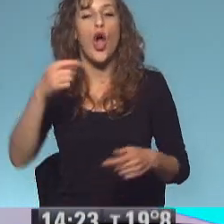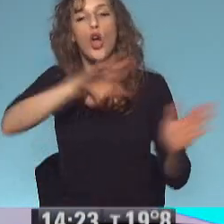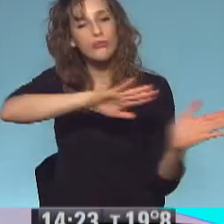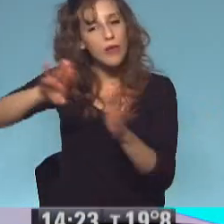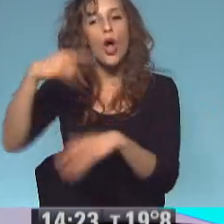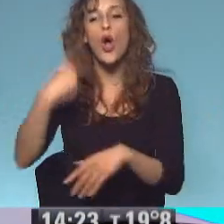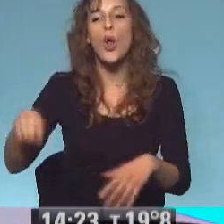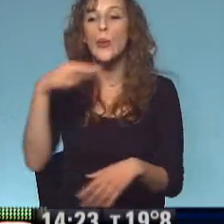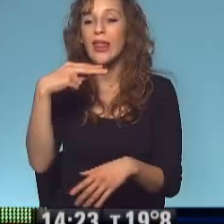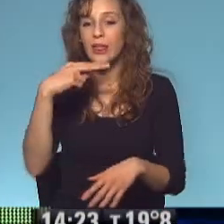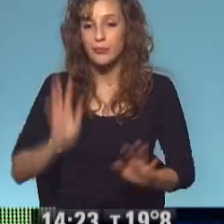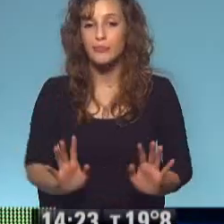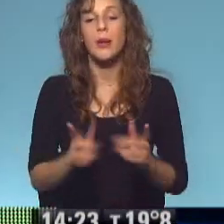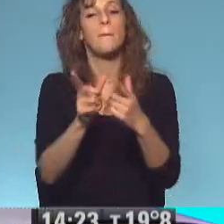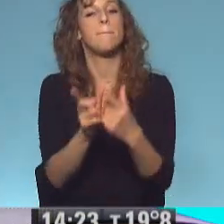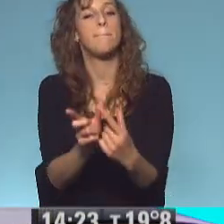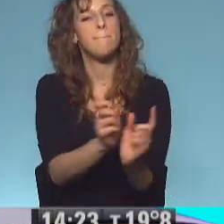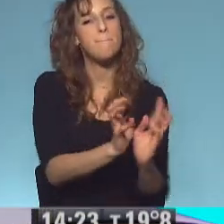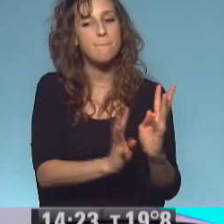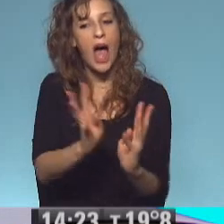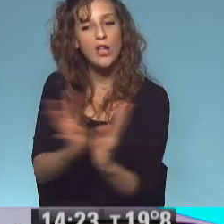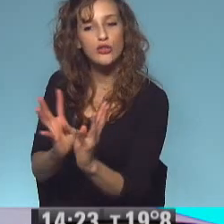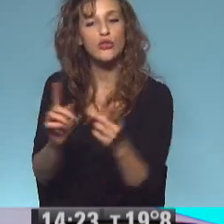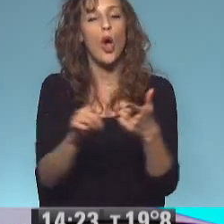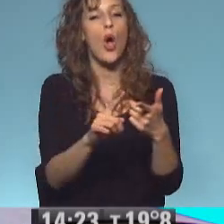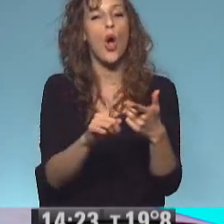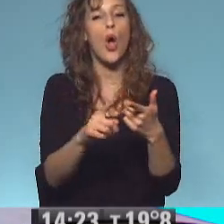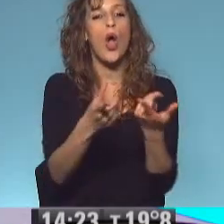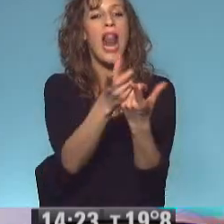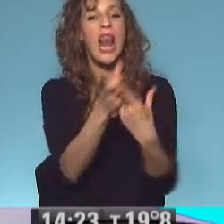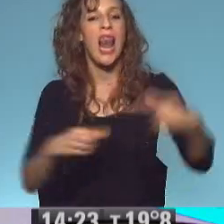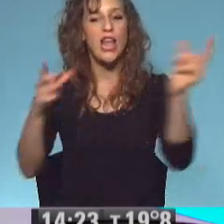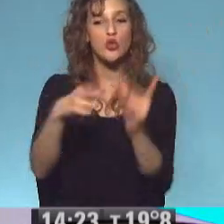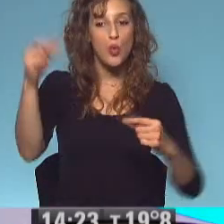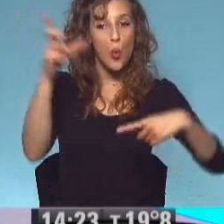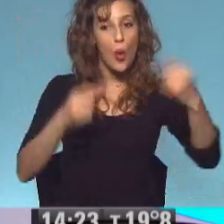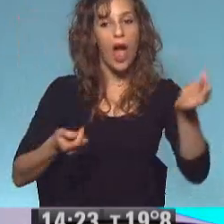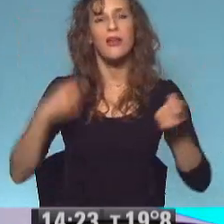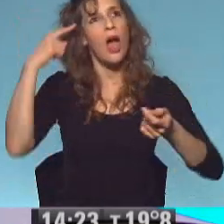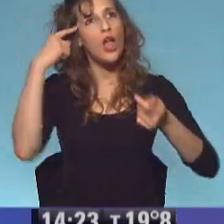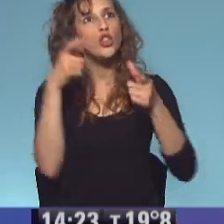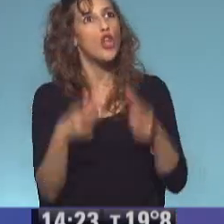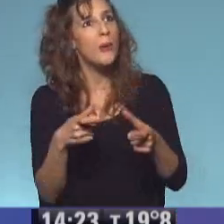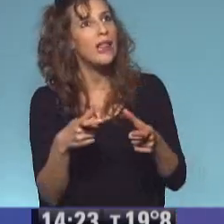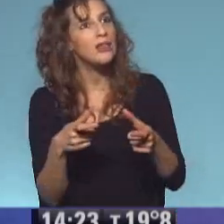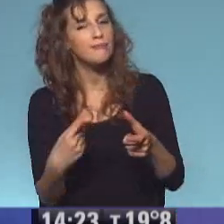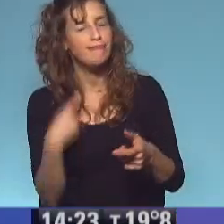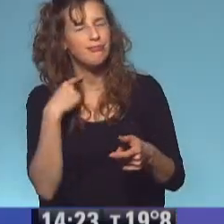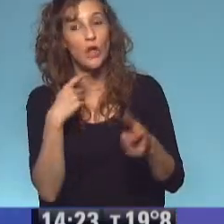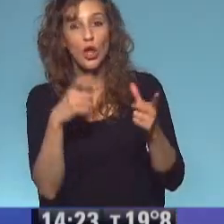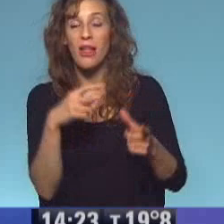yo pasto. Lechuga. Tomate, tomate verde, que todavía no está maduro. Ahí está,